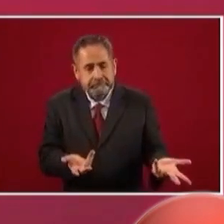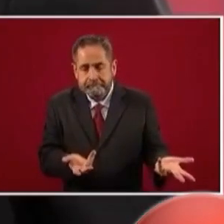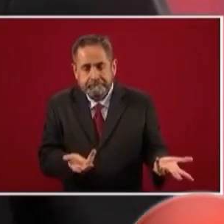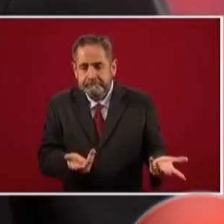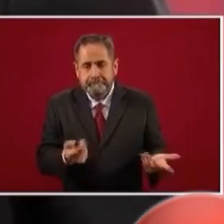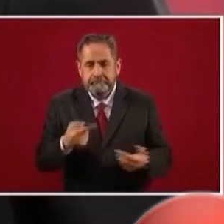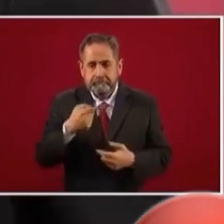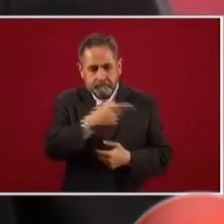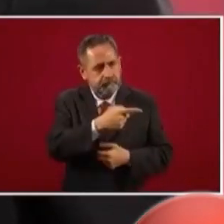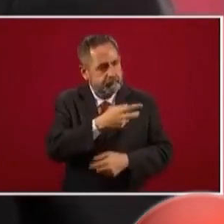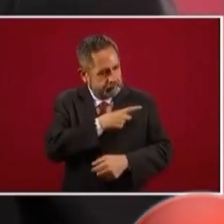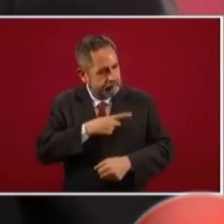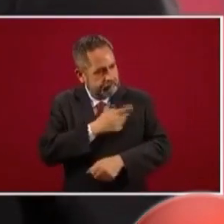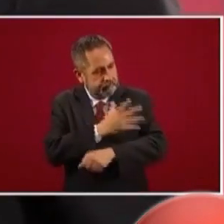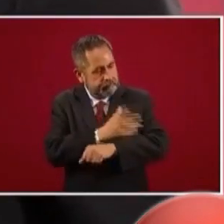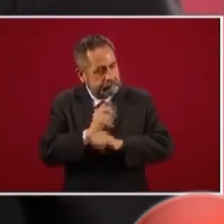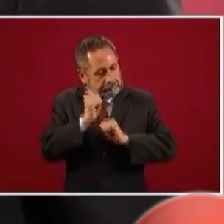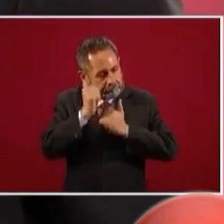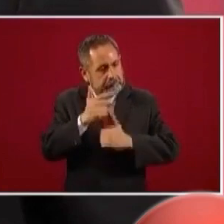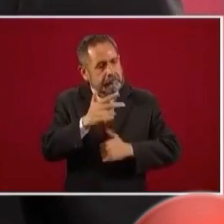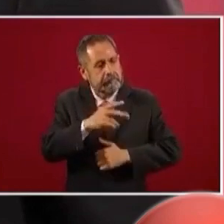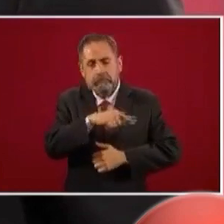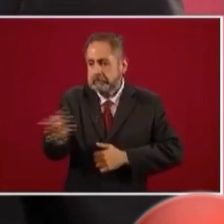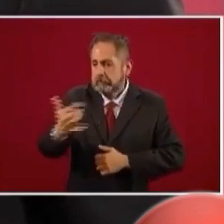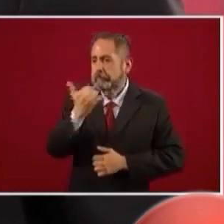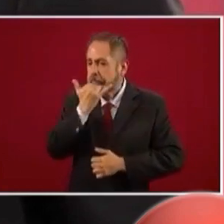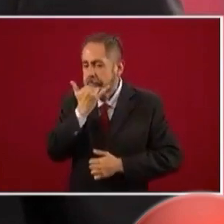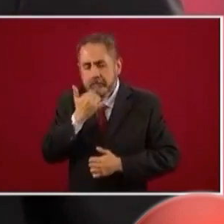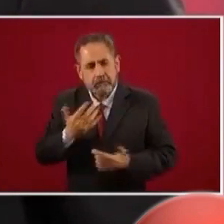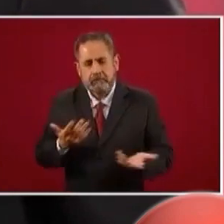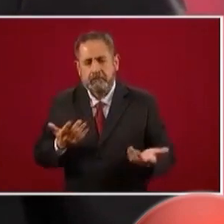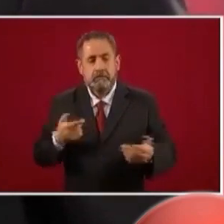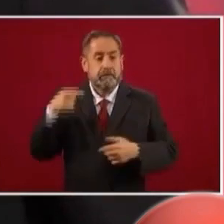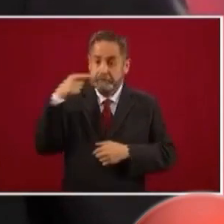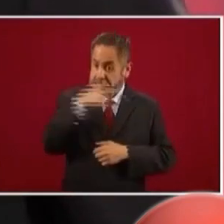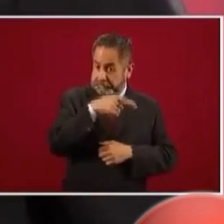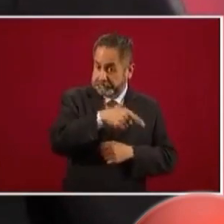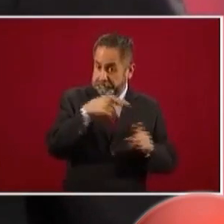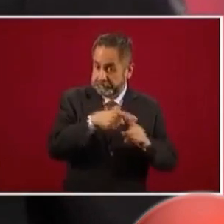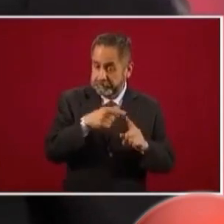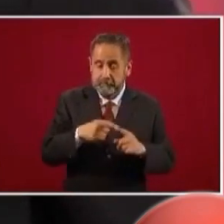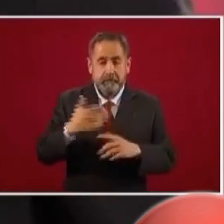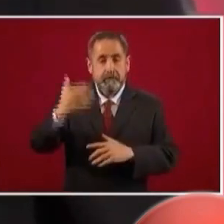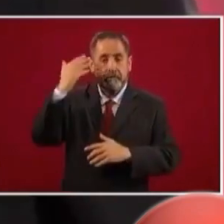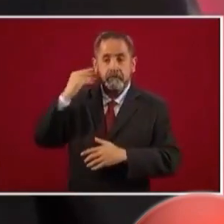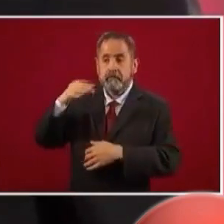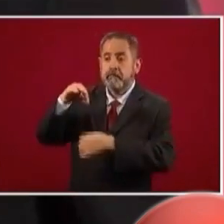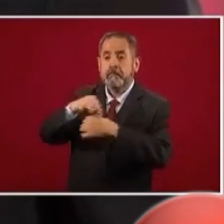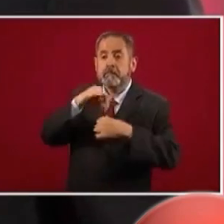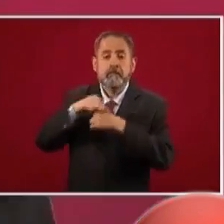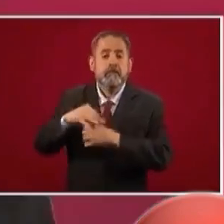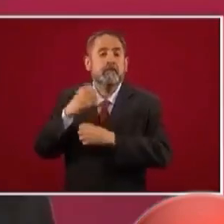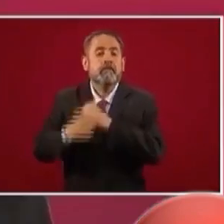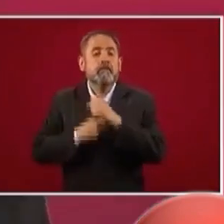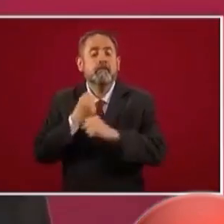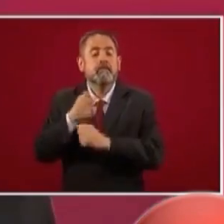un acto de honestidad, en donde la elección del 2006